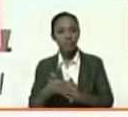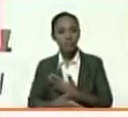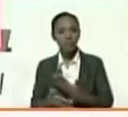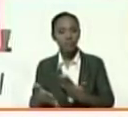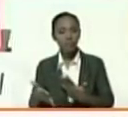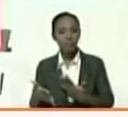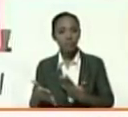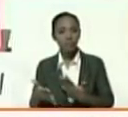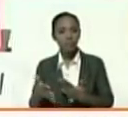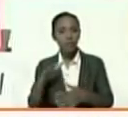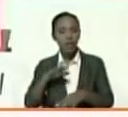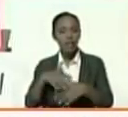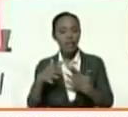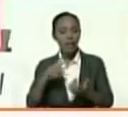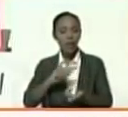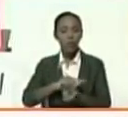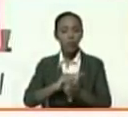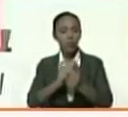¿Qué vuelta le van a dar?